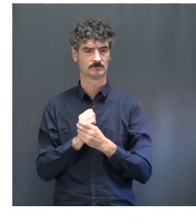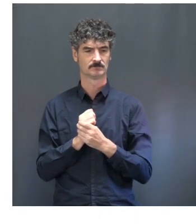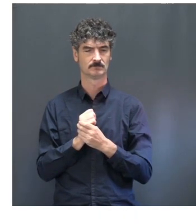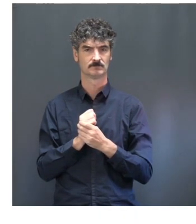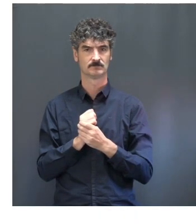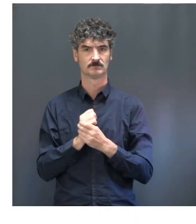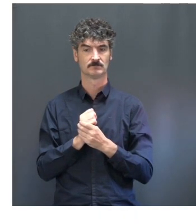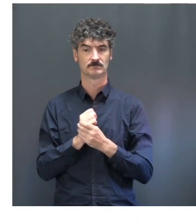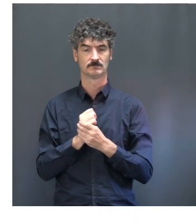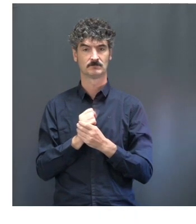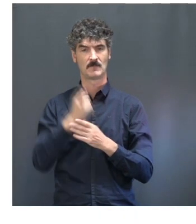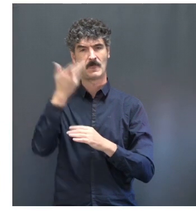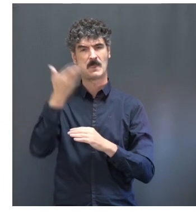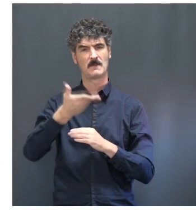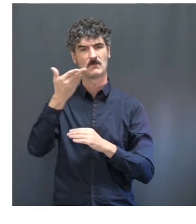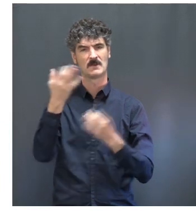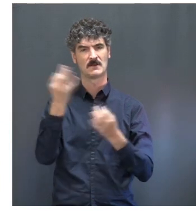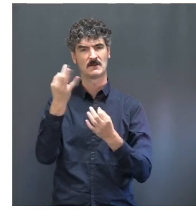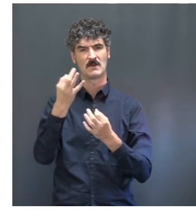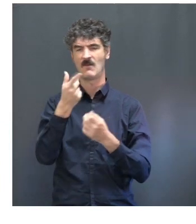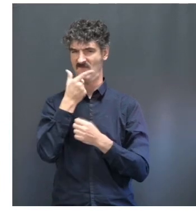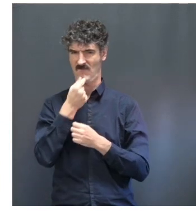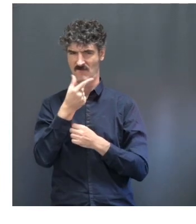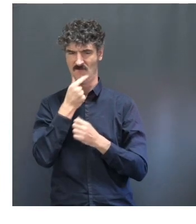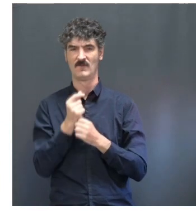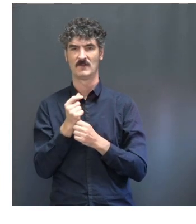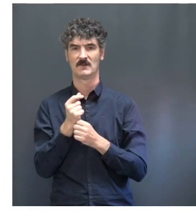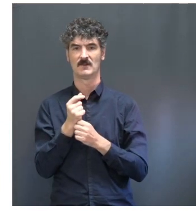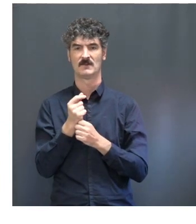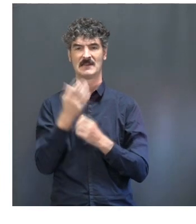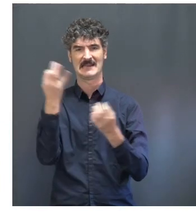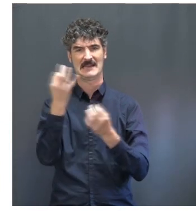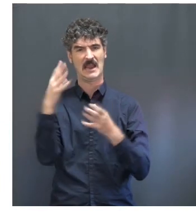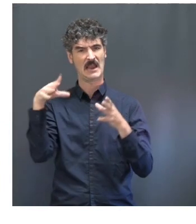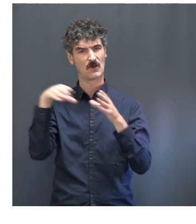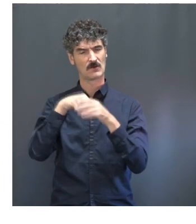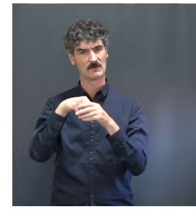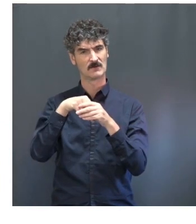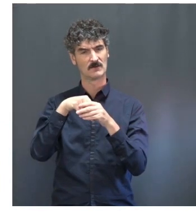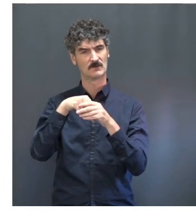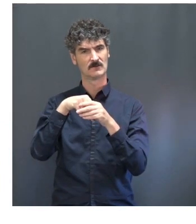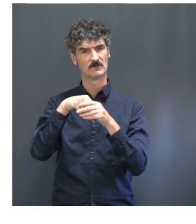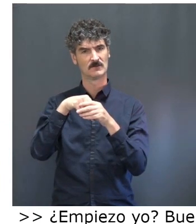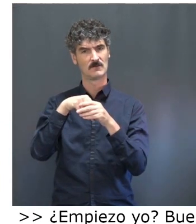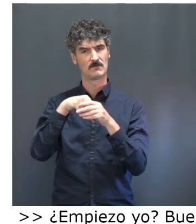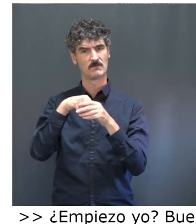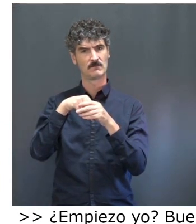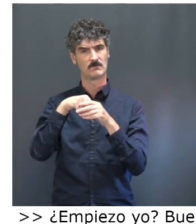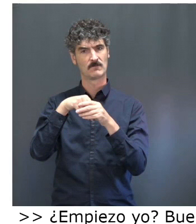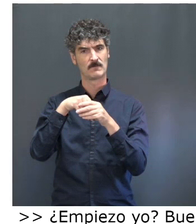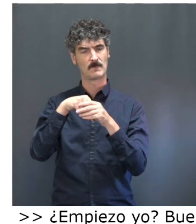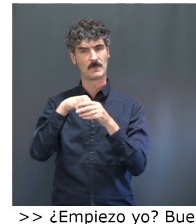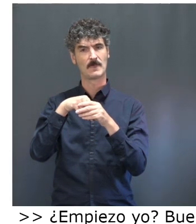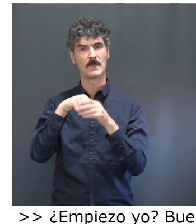creo que fundamentalmente, de forma muy sencilla, tiene que dar posibilidad de tener